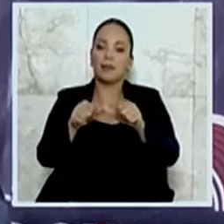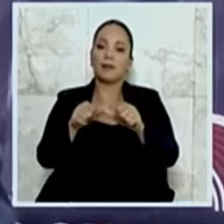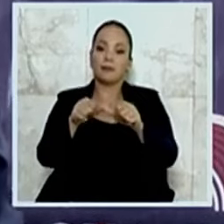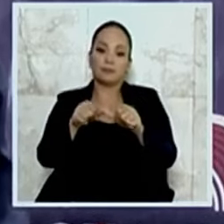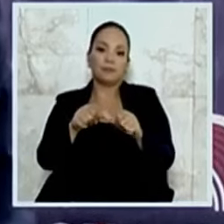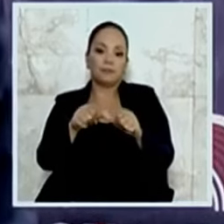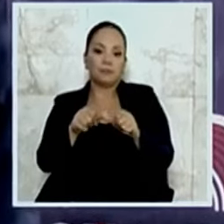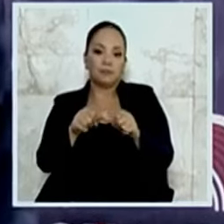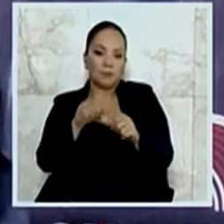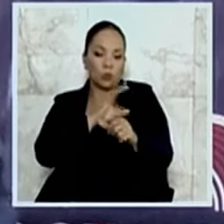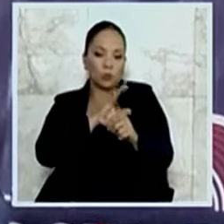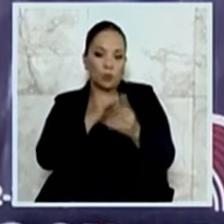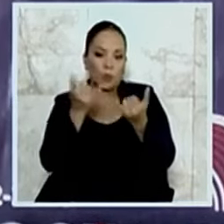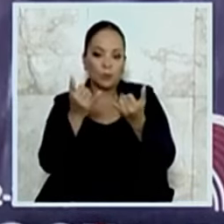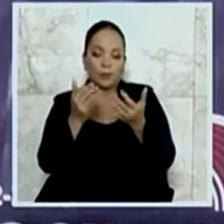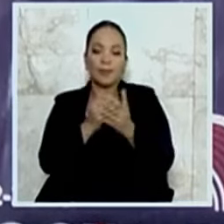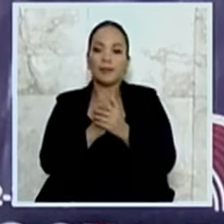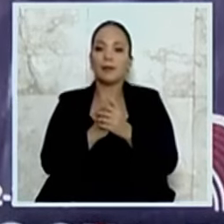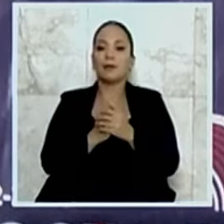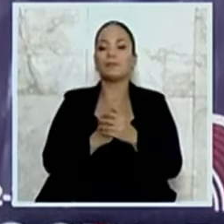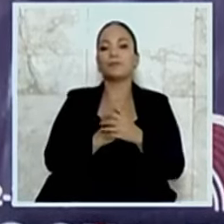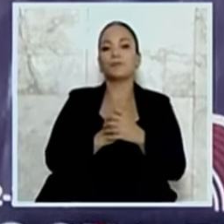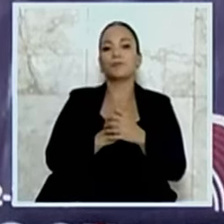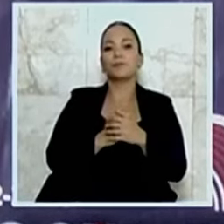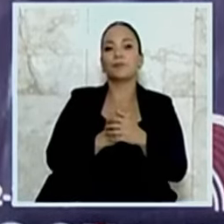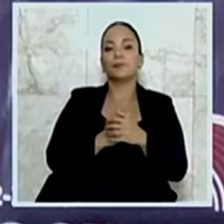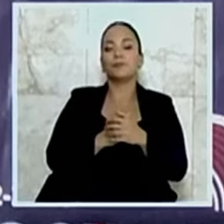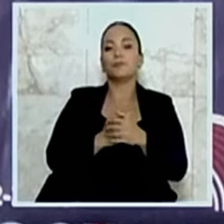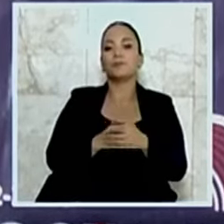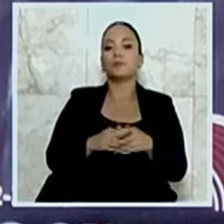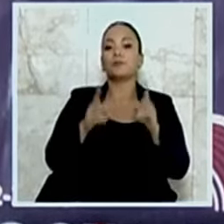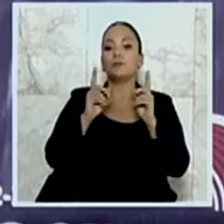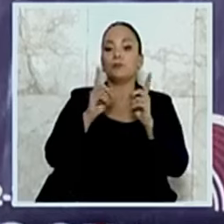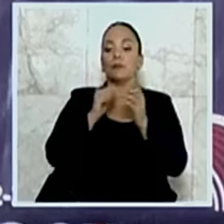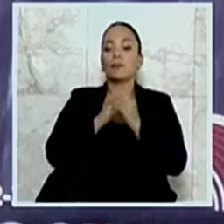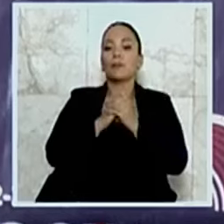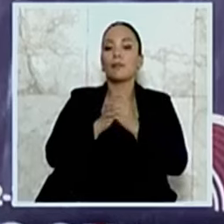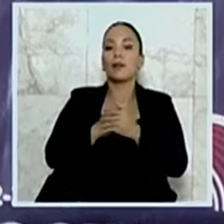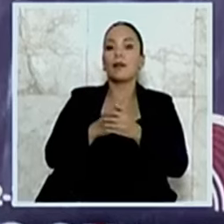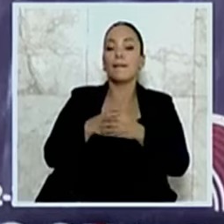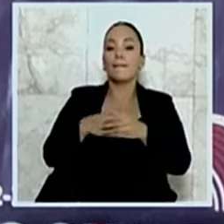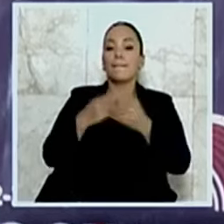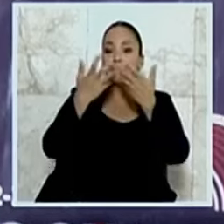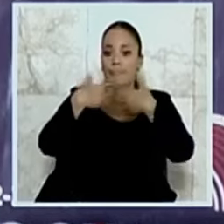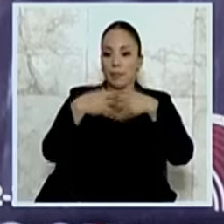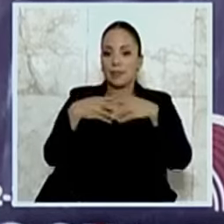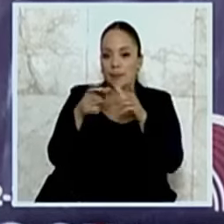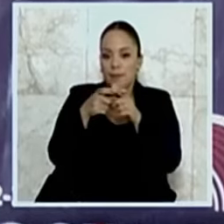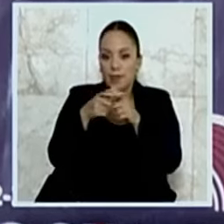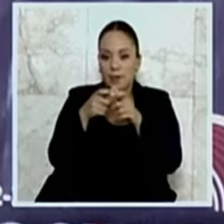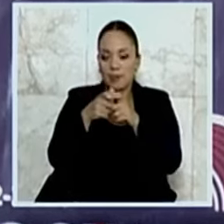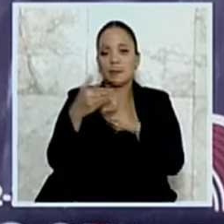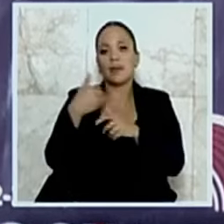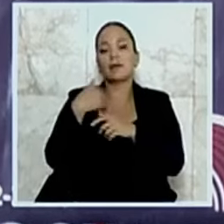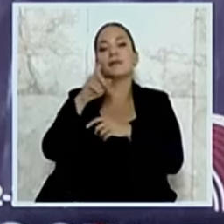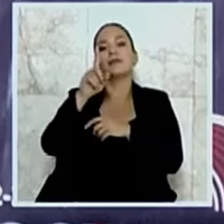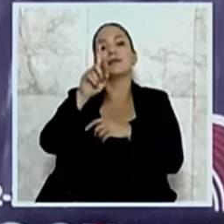cual una parte importante de las personas que están ahí van a mantener la condición